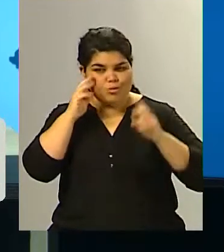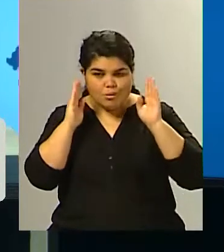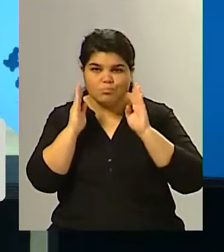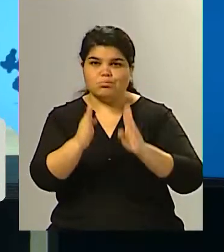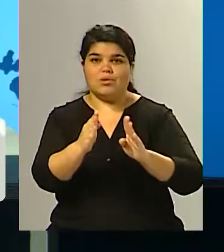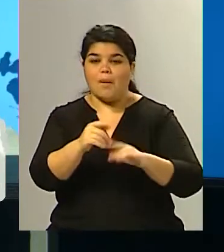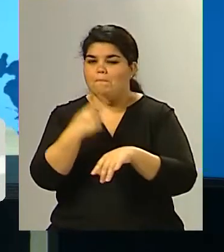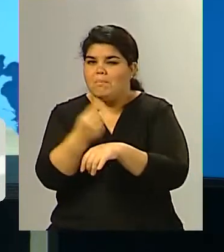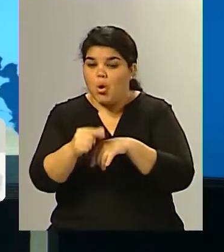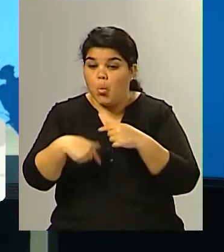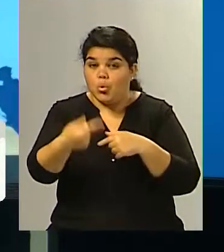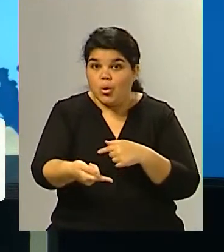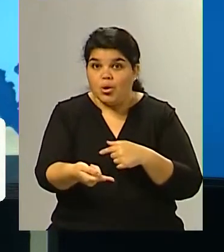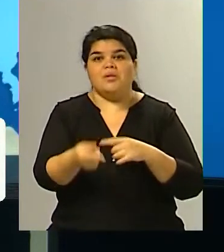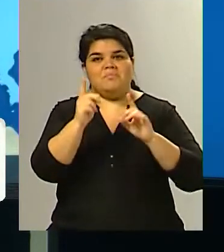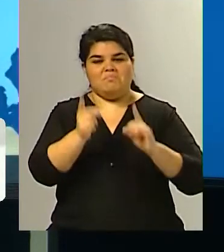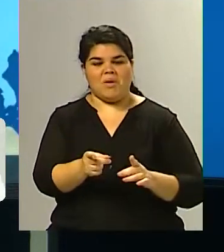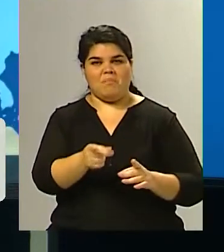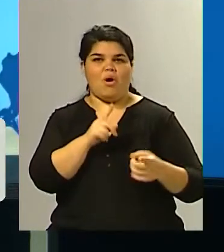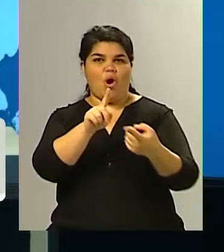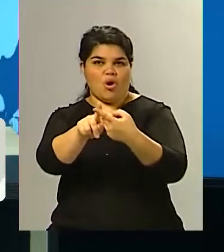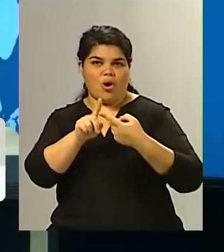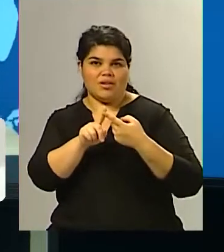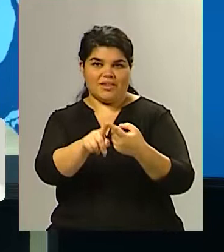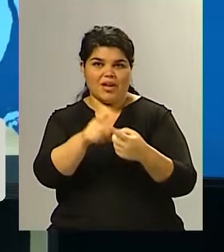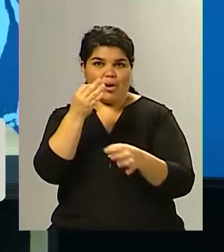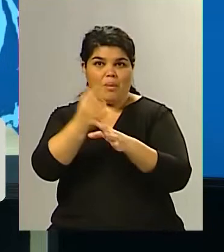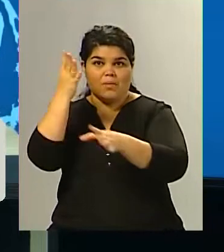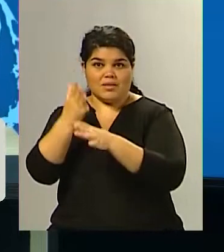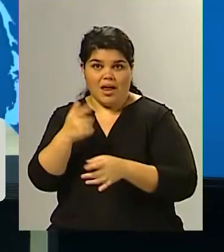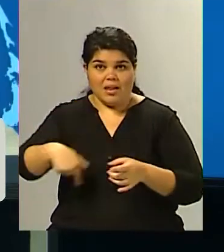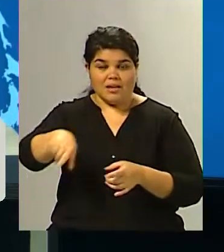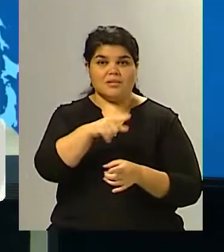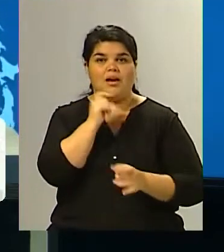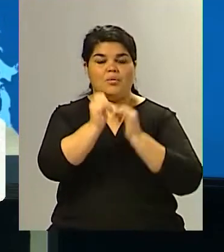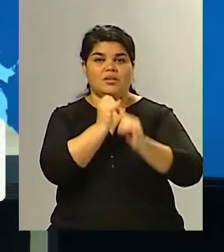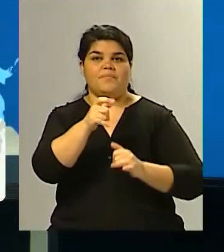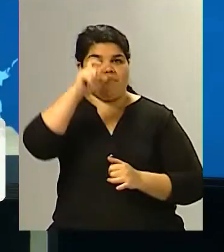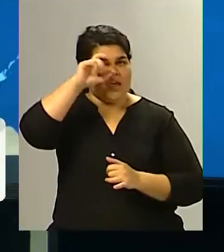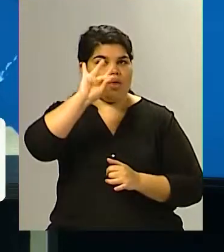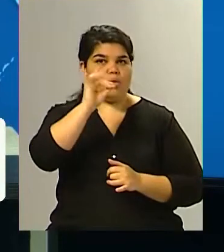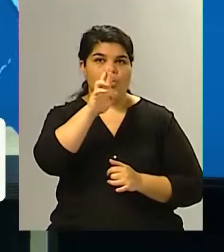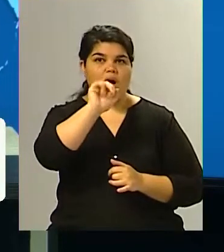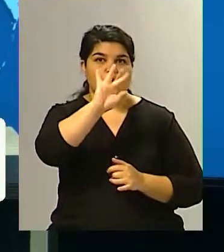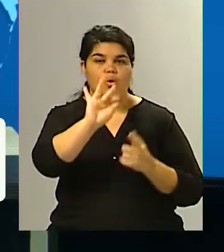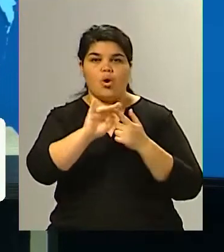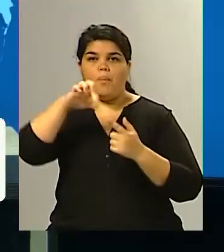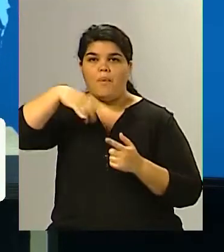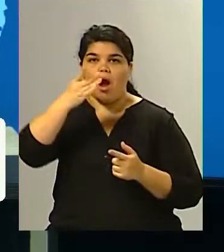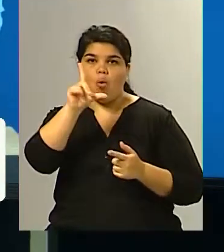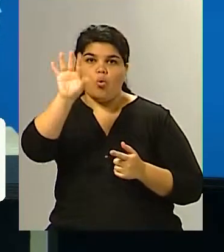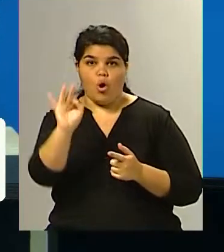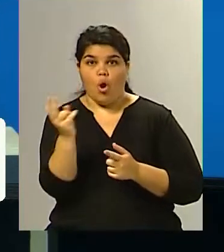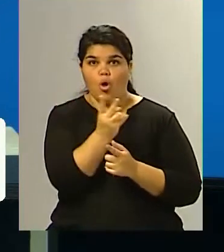en minutos nada más cuando empecemos a tener ese contacto con los especialistas que mencionábamos. Serán Eduardo Tagliani y Paulo Abrao.